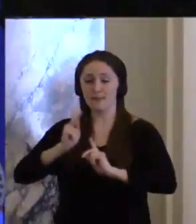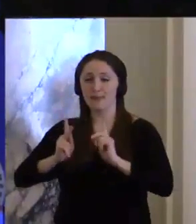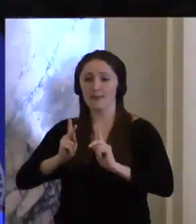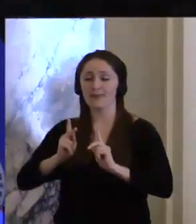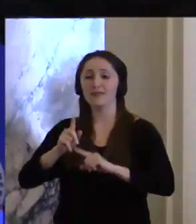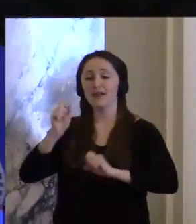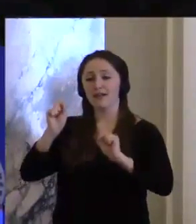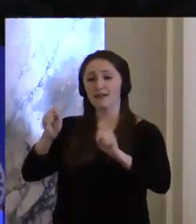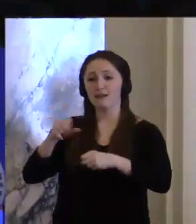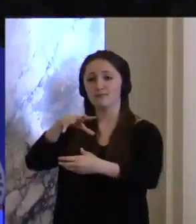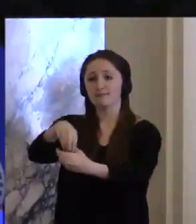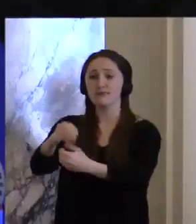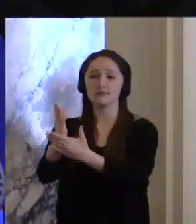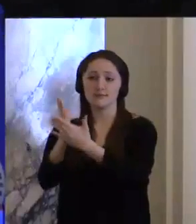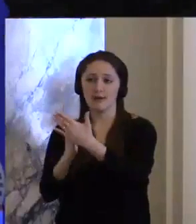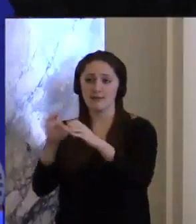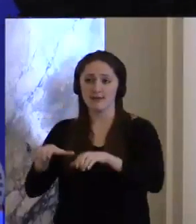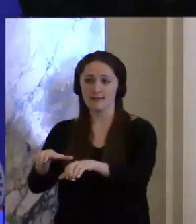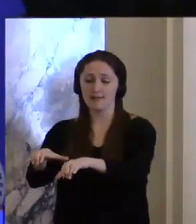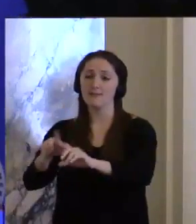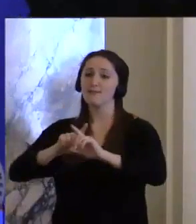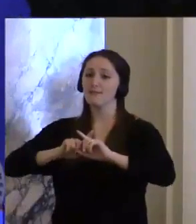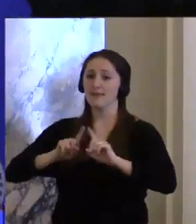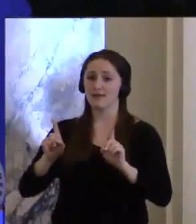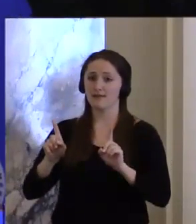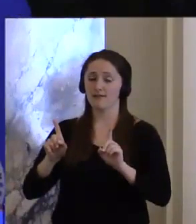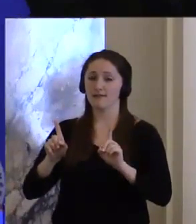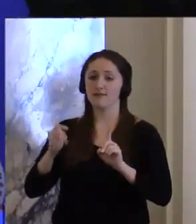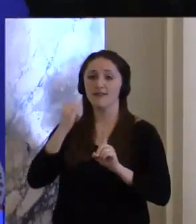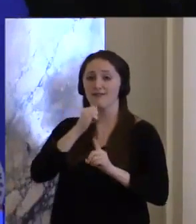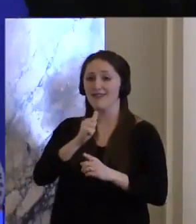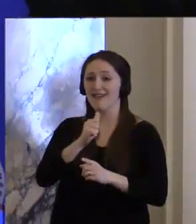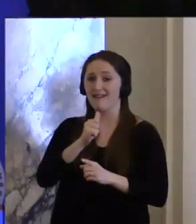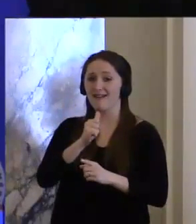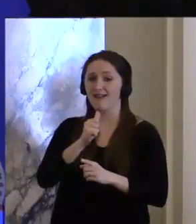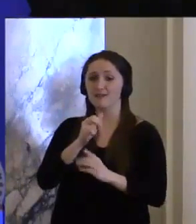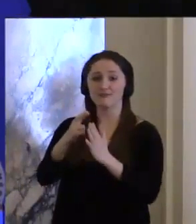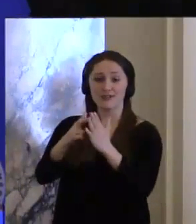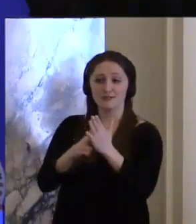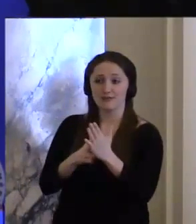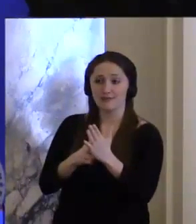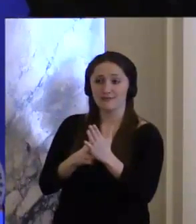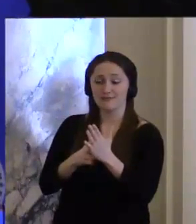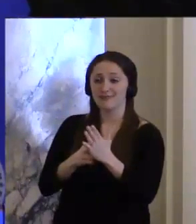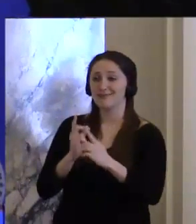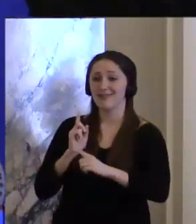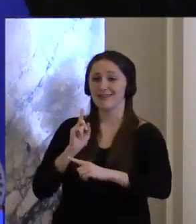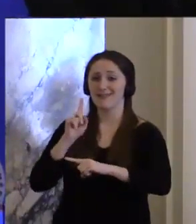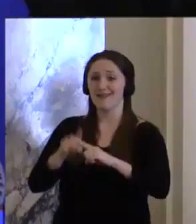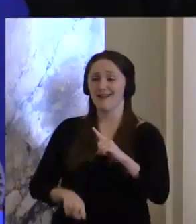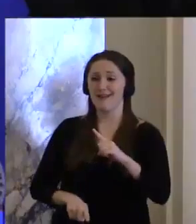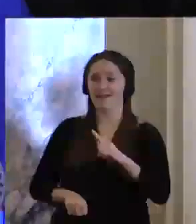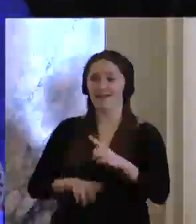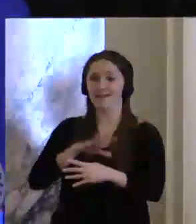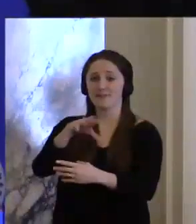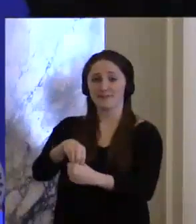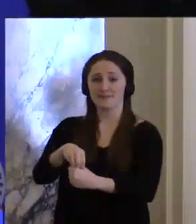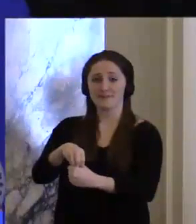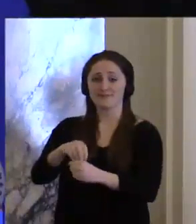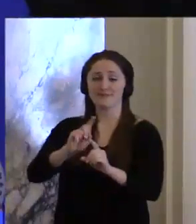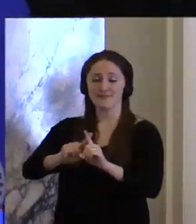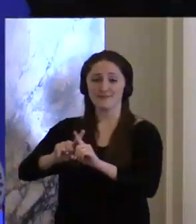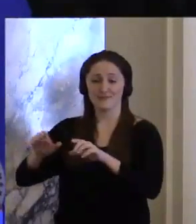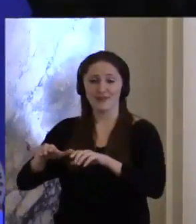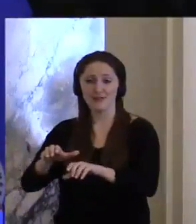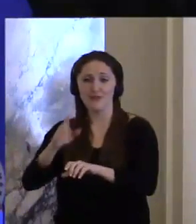actividades, pero al no estar registrados, no pueden participar en otras, como por ejemplo